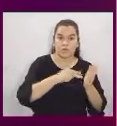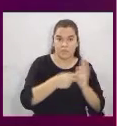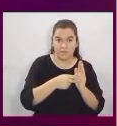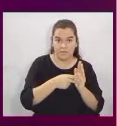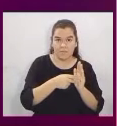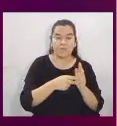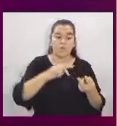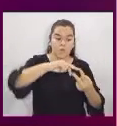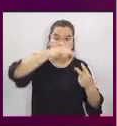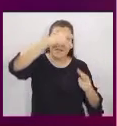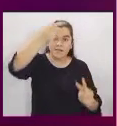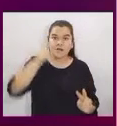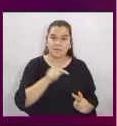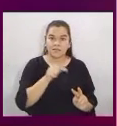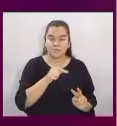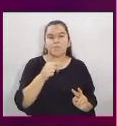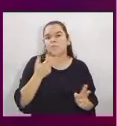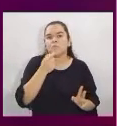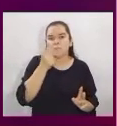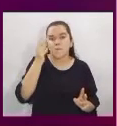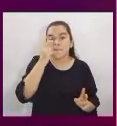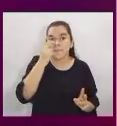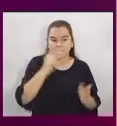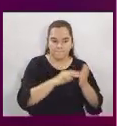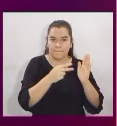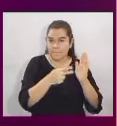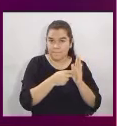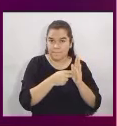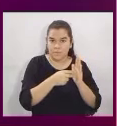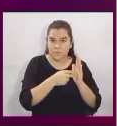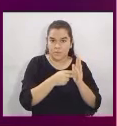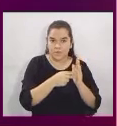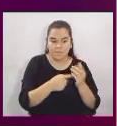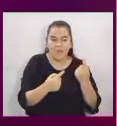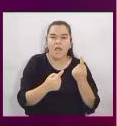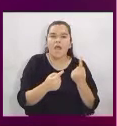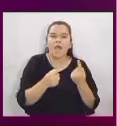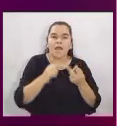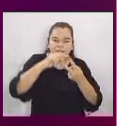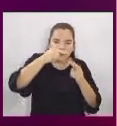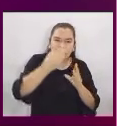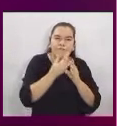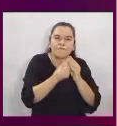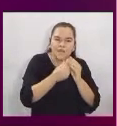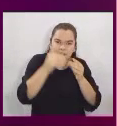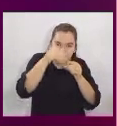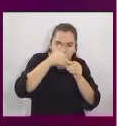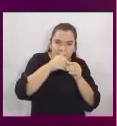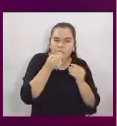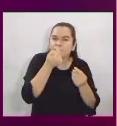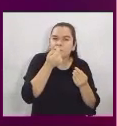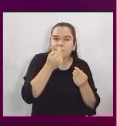el padre posee una sola copia, el padre no tiene